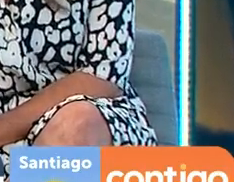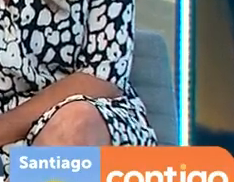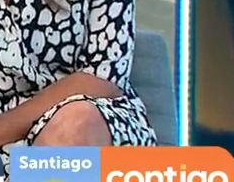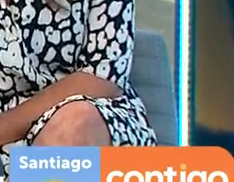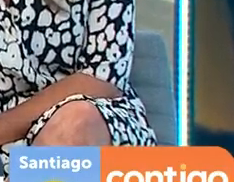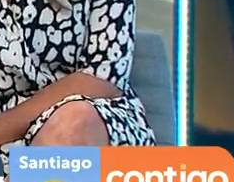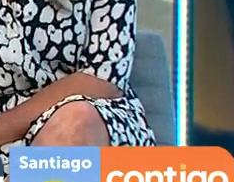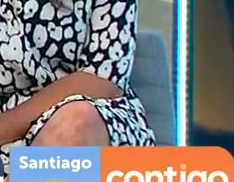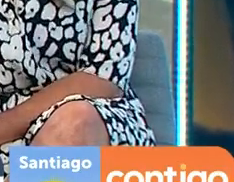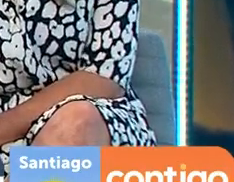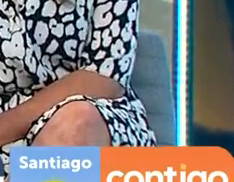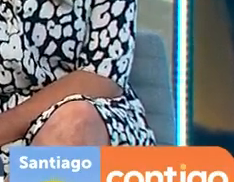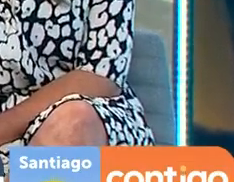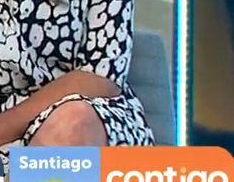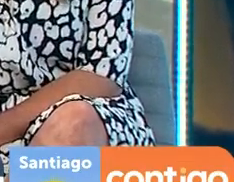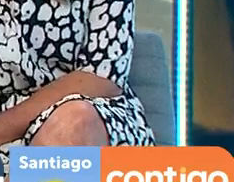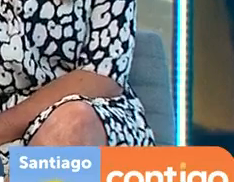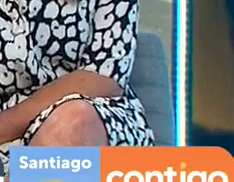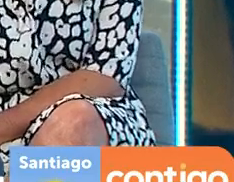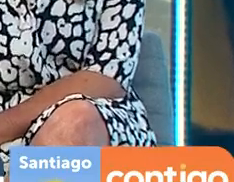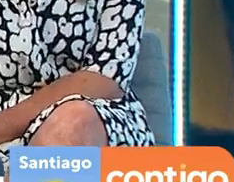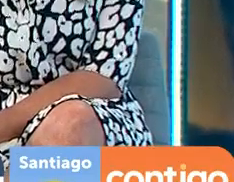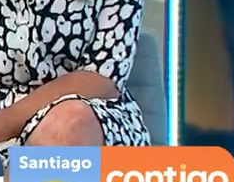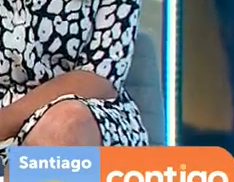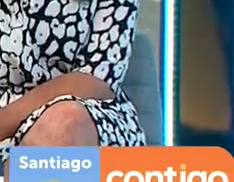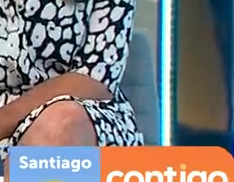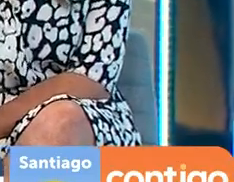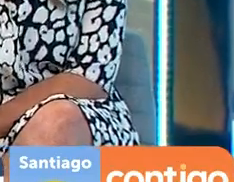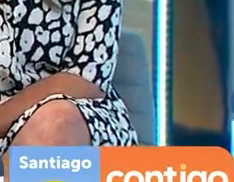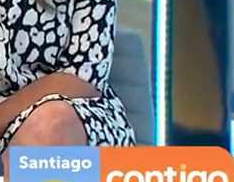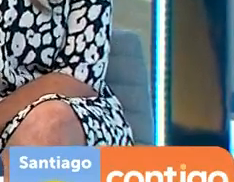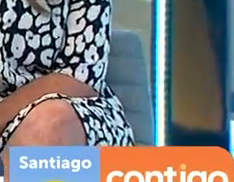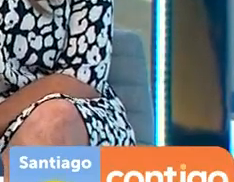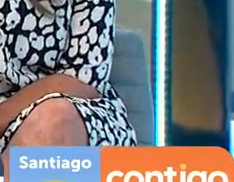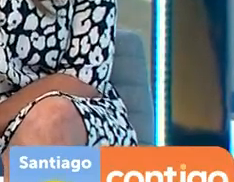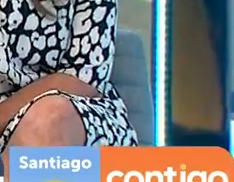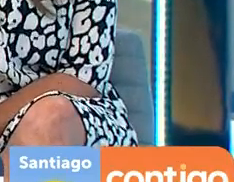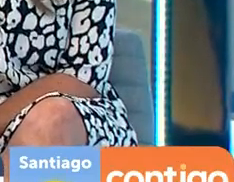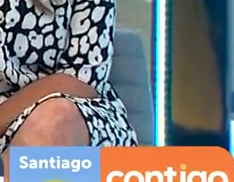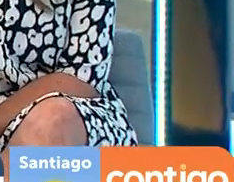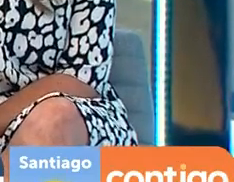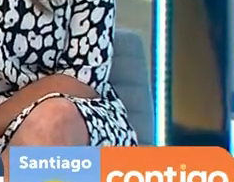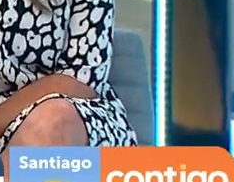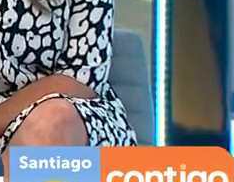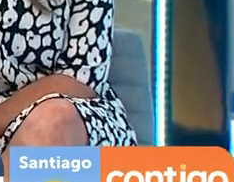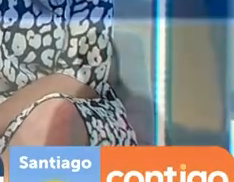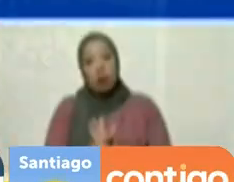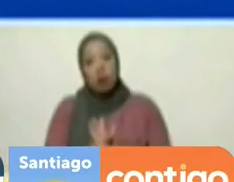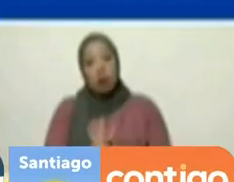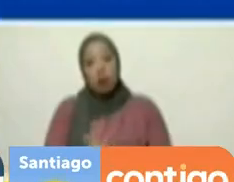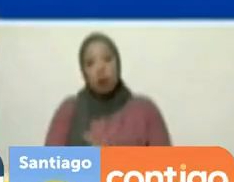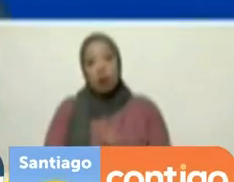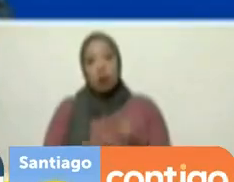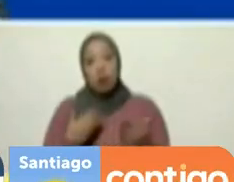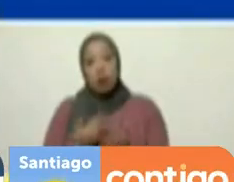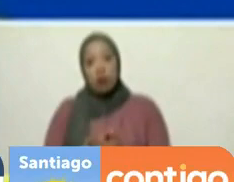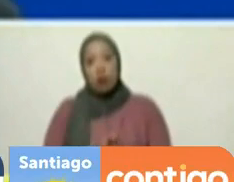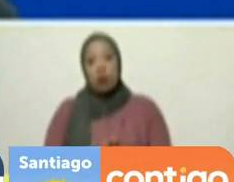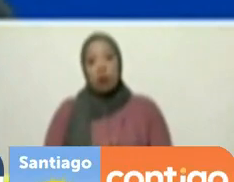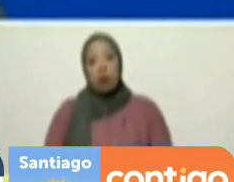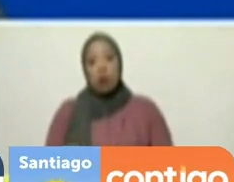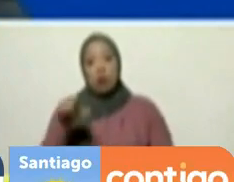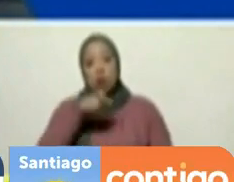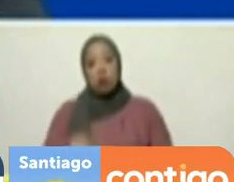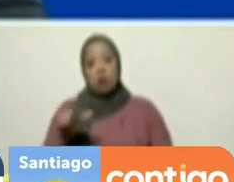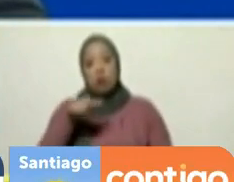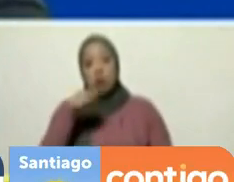uno entiende que... Lo Suárez como revolviendo el gallinero. Otra de las declaraciones de Jadwe en Venezuela. Hay algunos que hablan de Venezuela